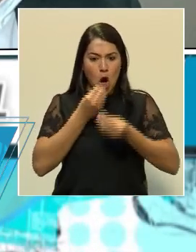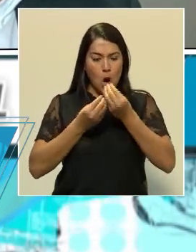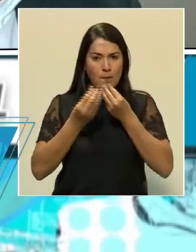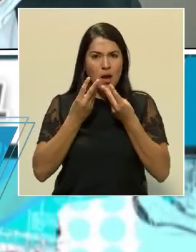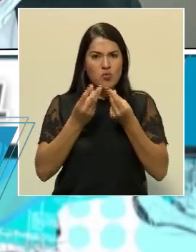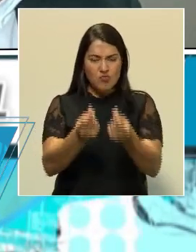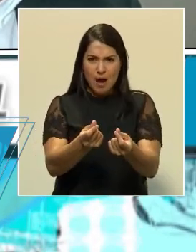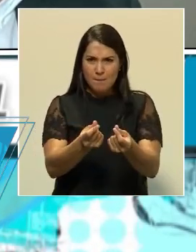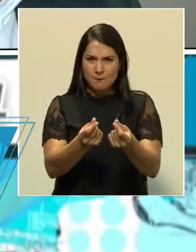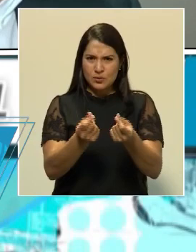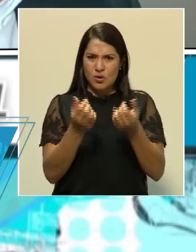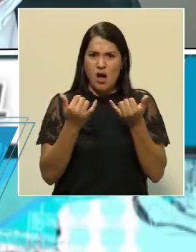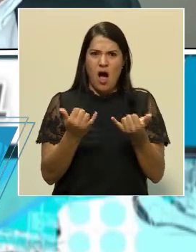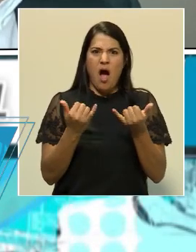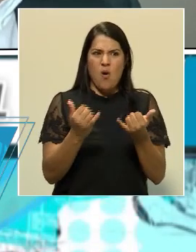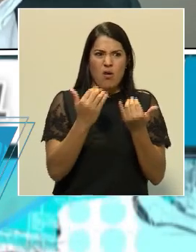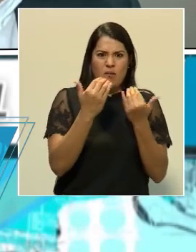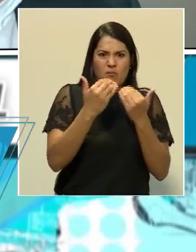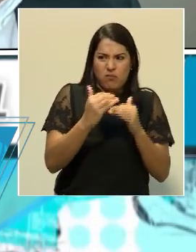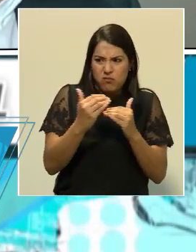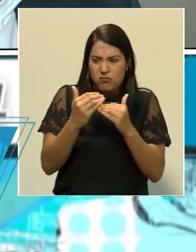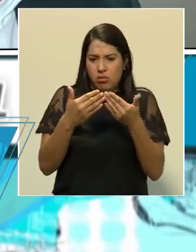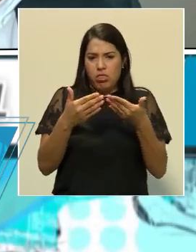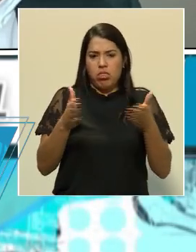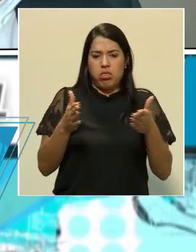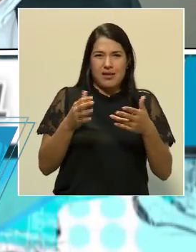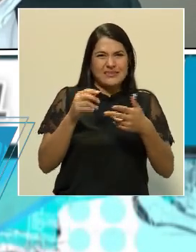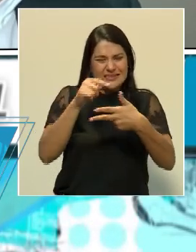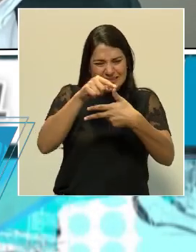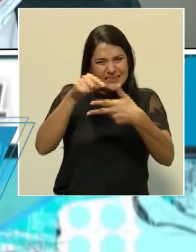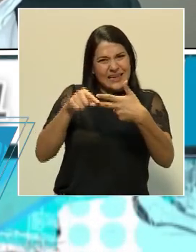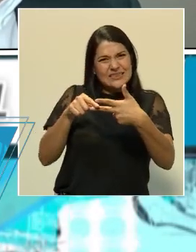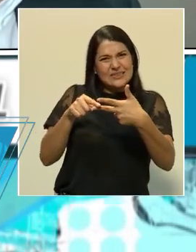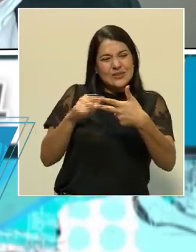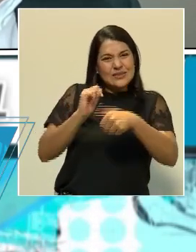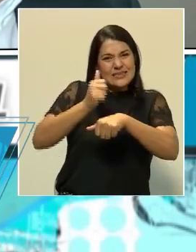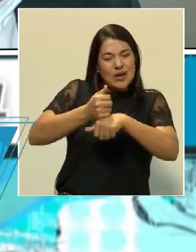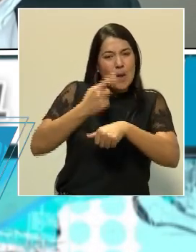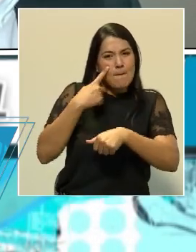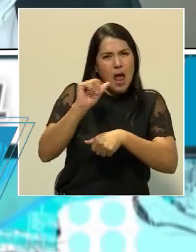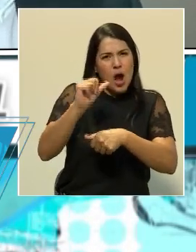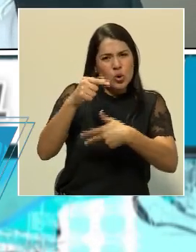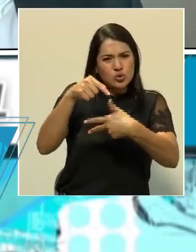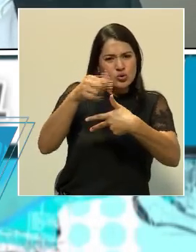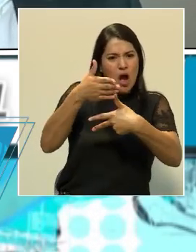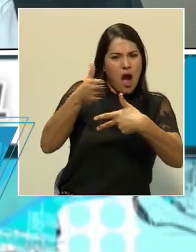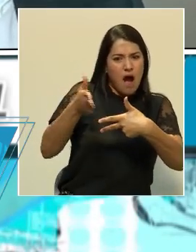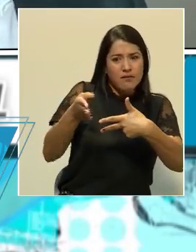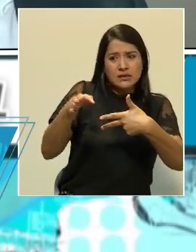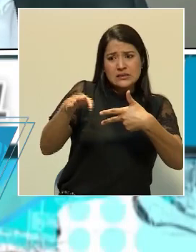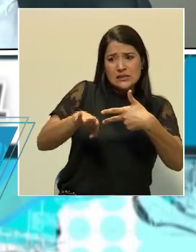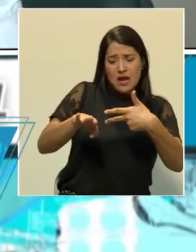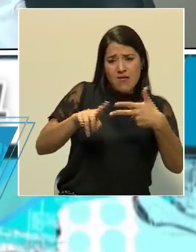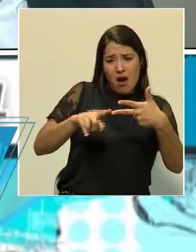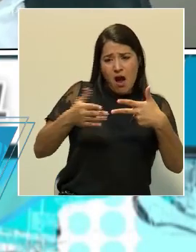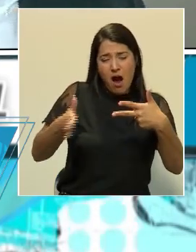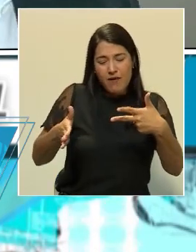sistema escalonado de cierres y aperturas que se dispuso para agosto? Don